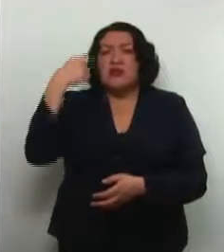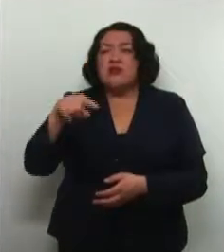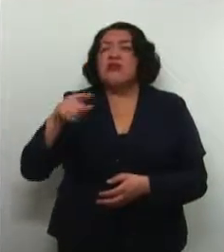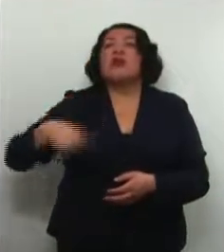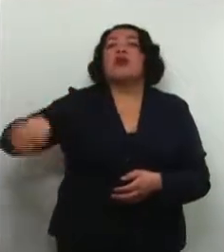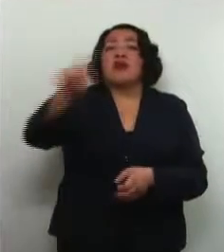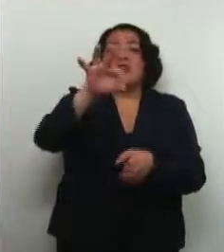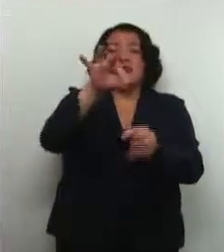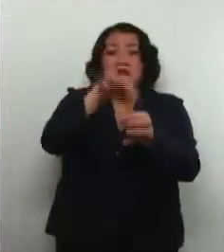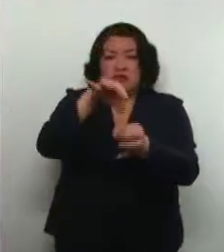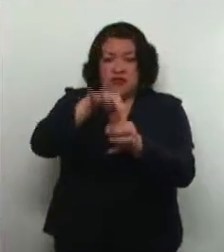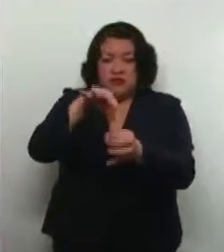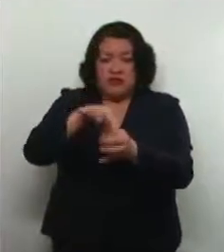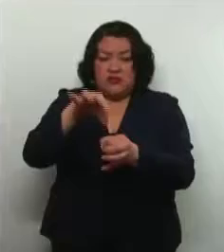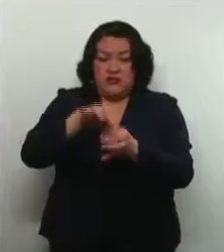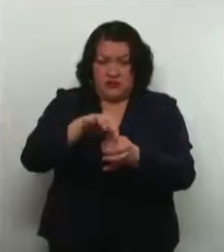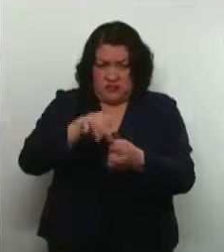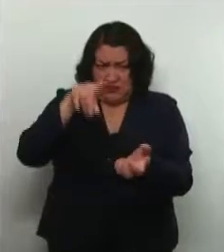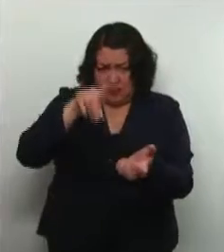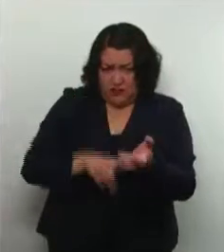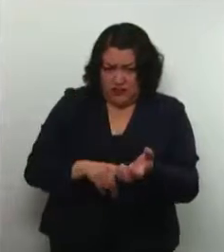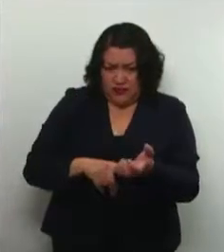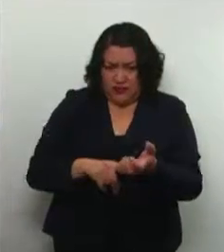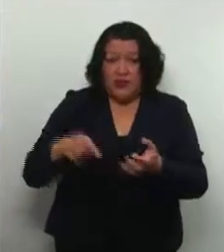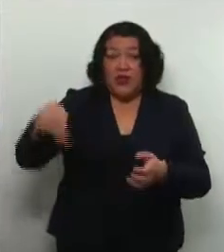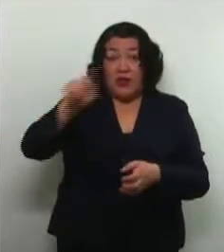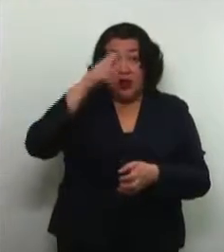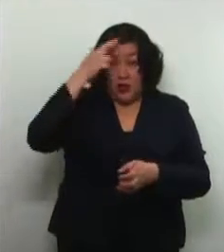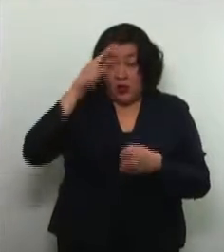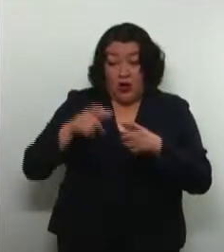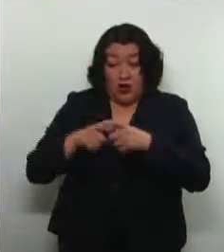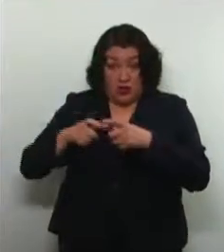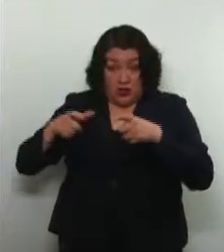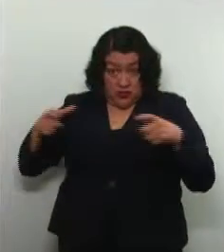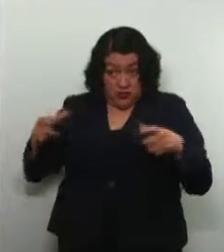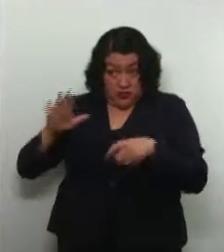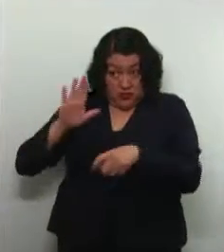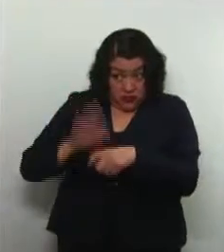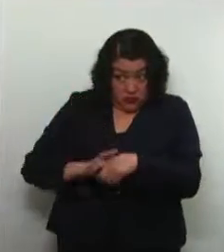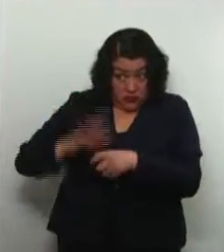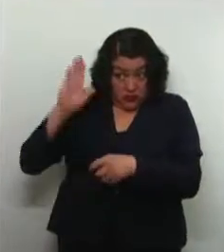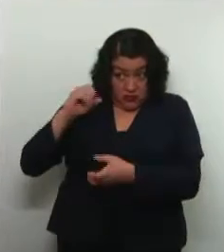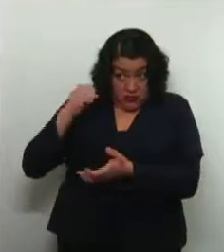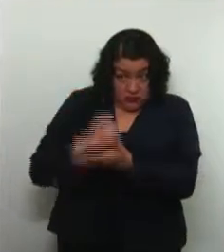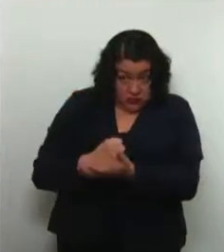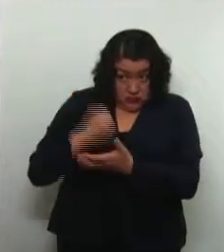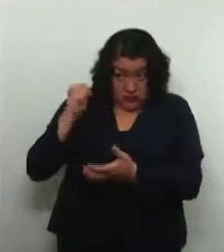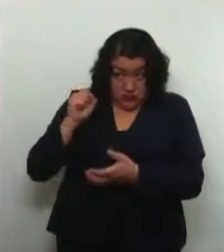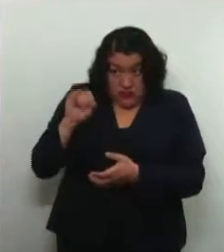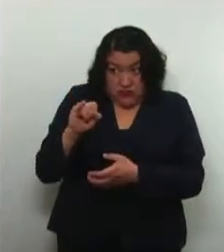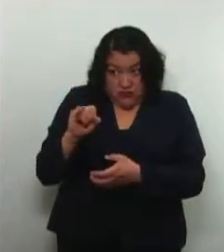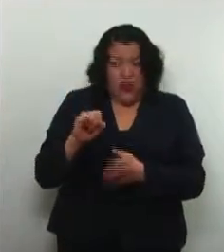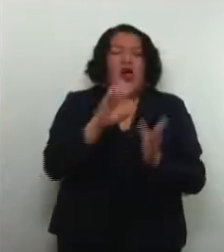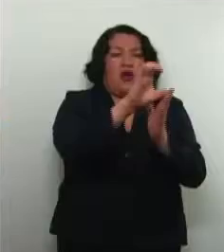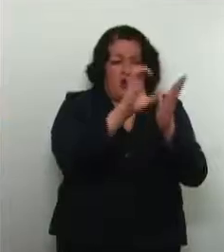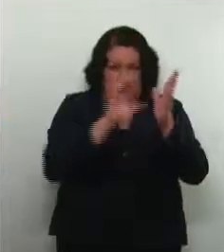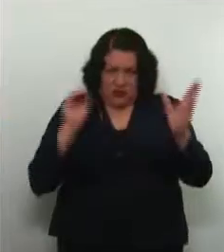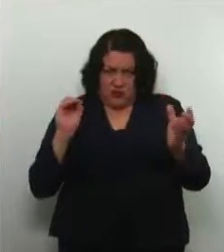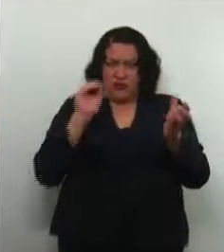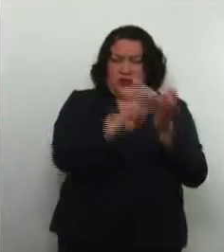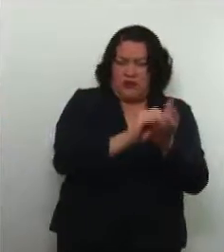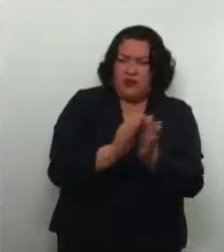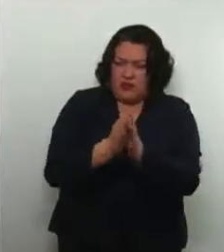recoger la votación nominal, la cual deberá ser por mayoría calificada de las 2/3 partes de las diputadas y